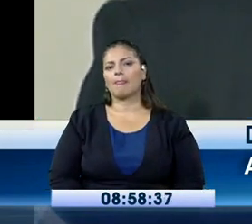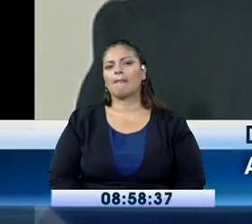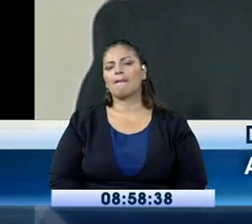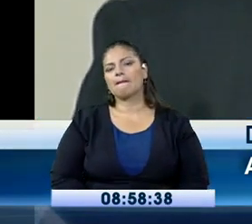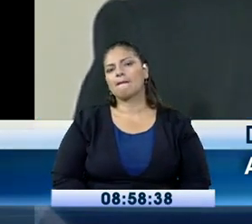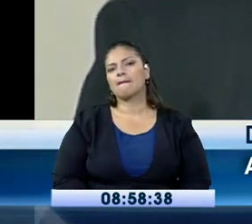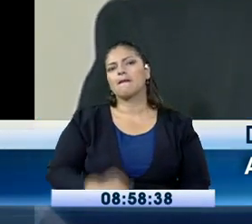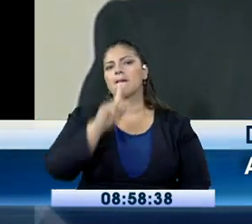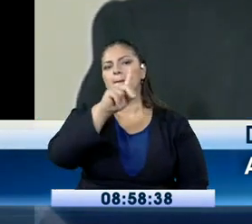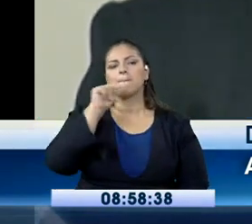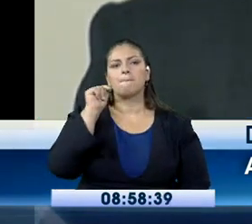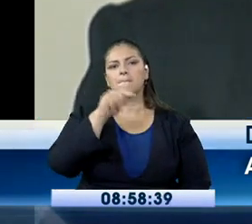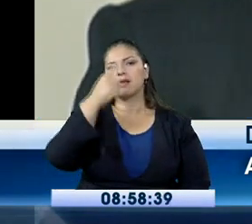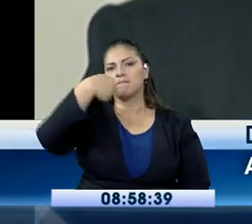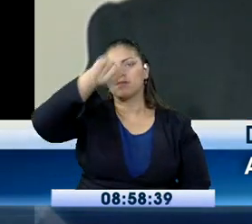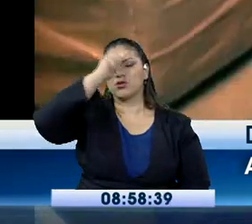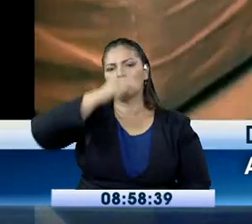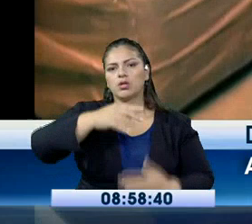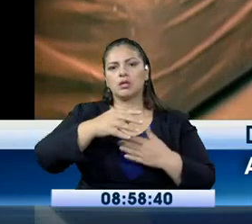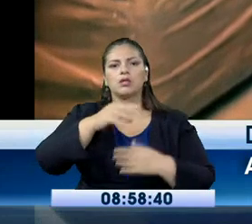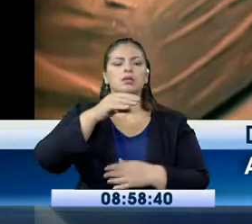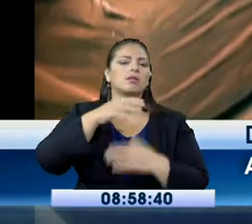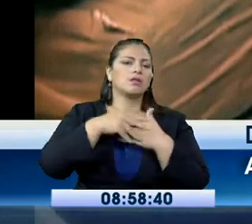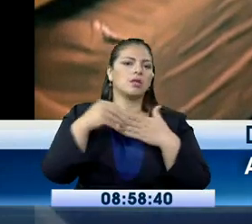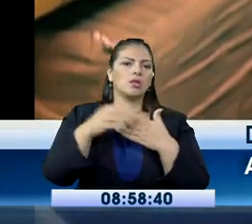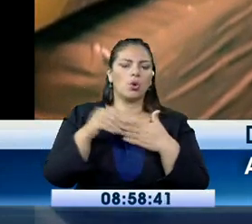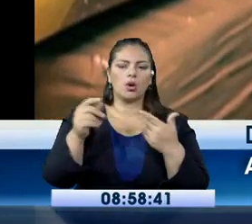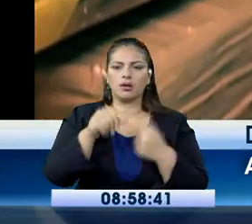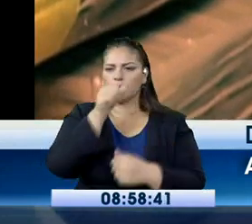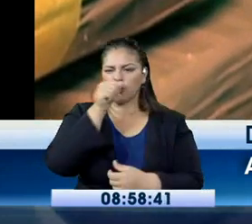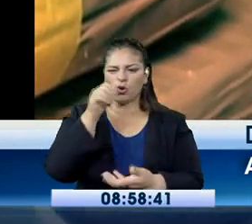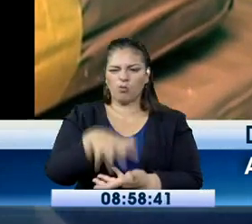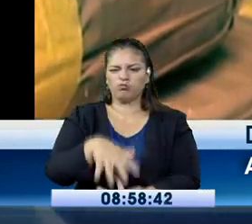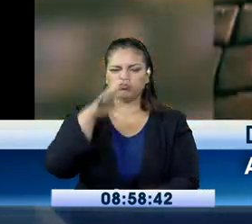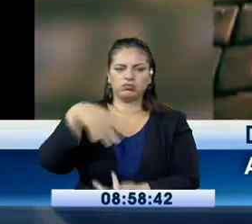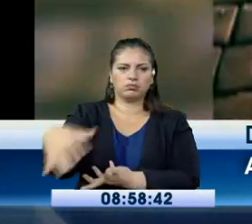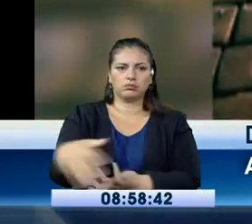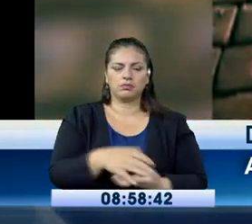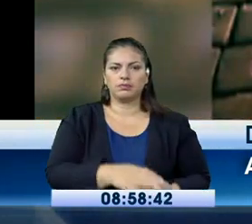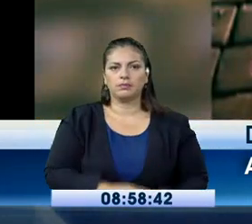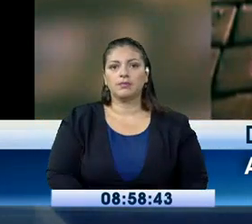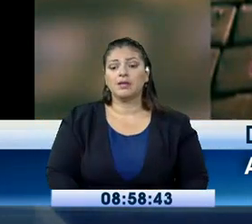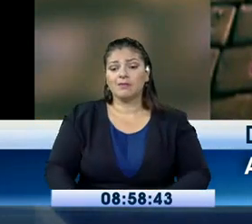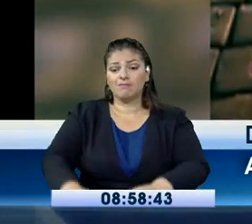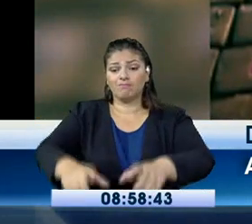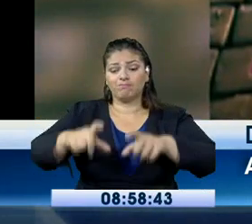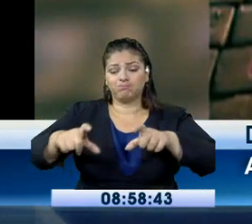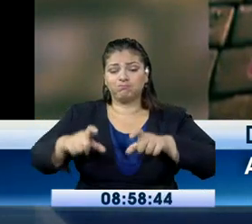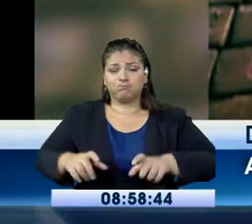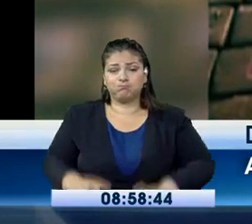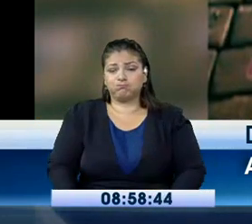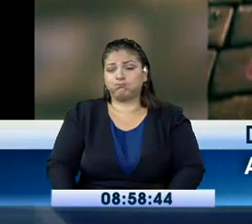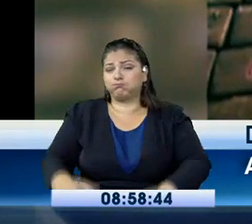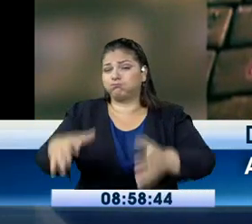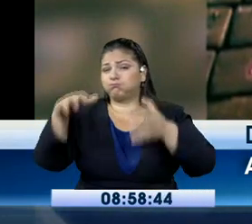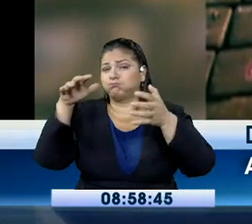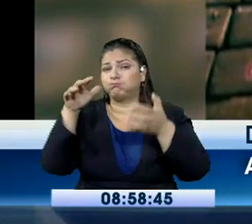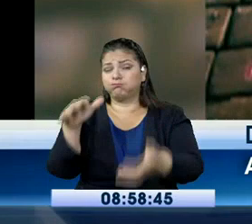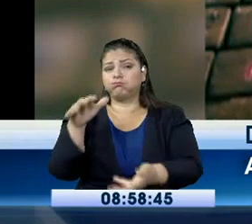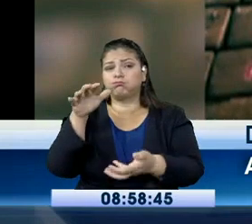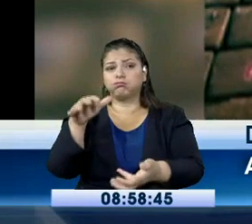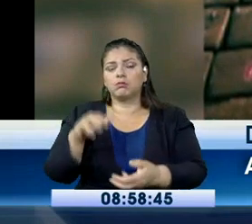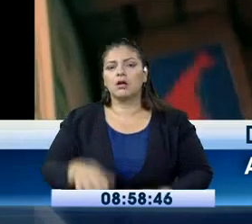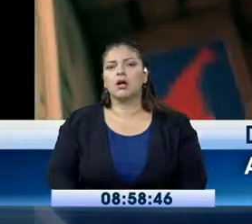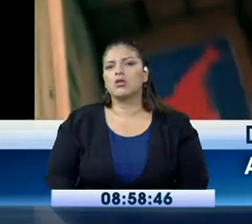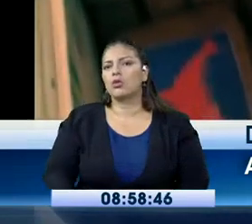sido incautados en drogas. En lo que respecta al tráfico internacional, se ha detectado dos grandes mecanismos mediante los